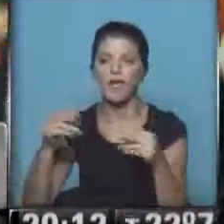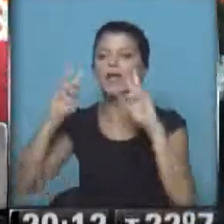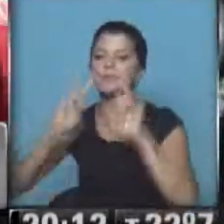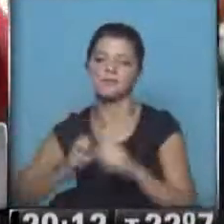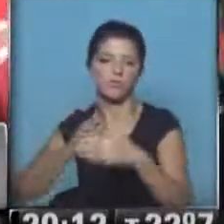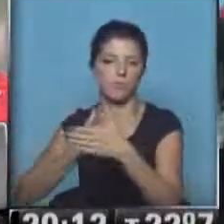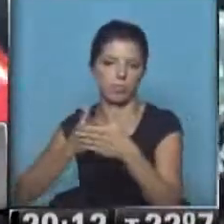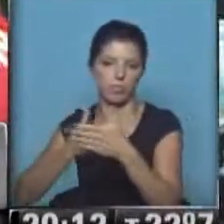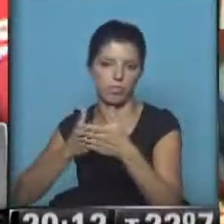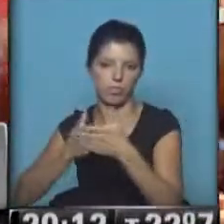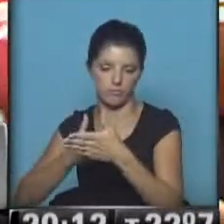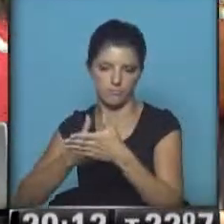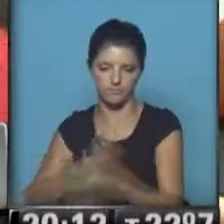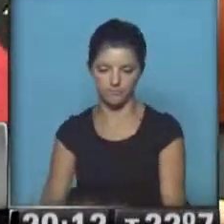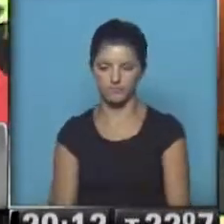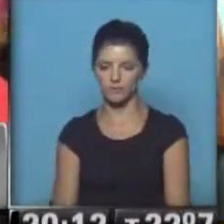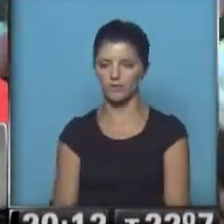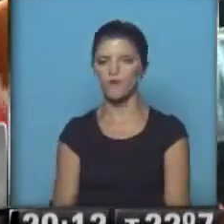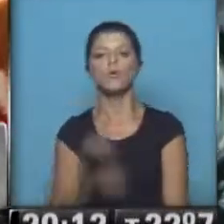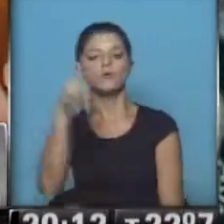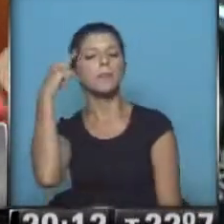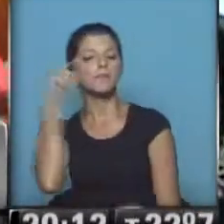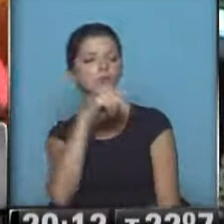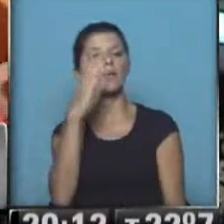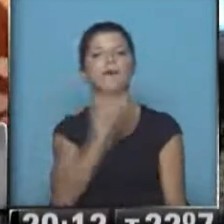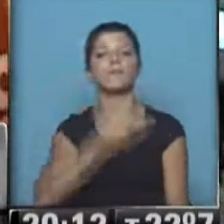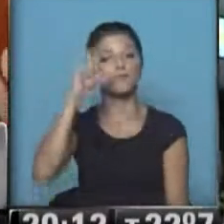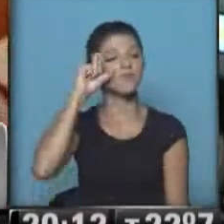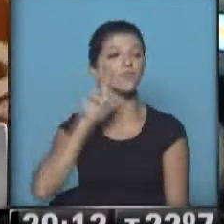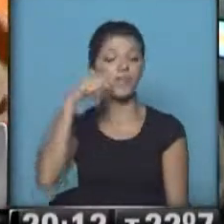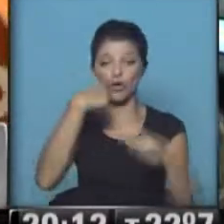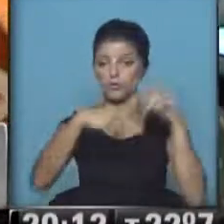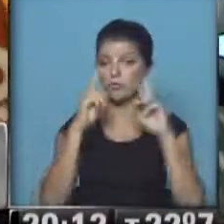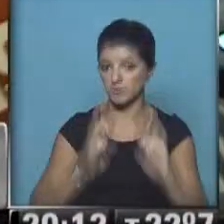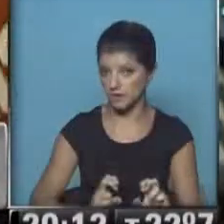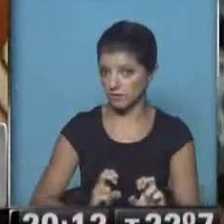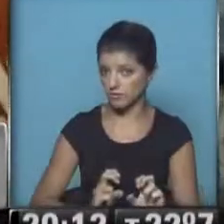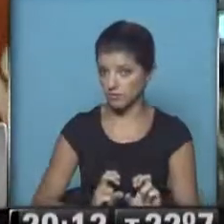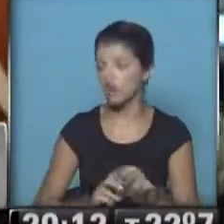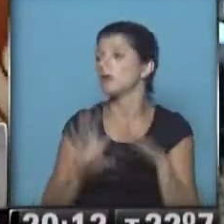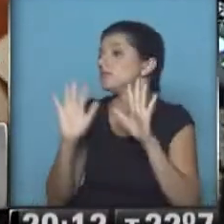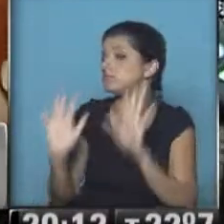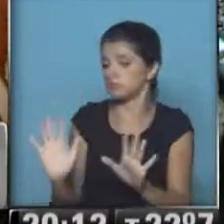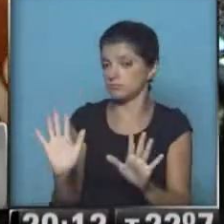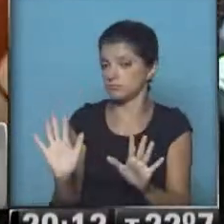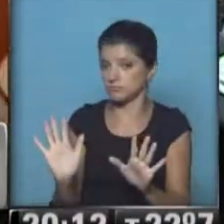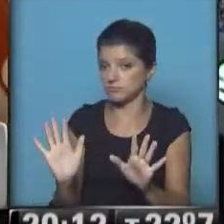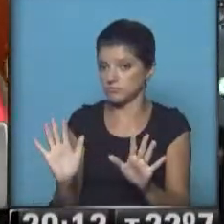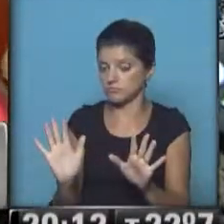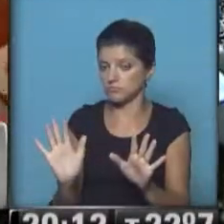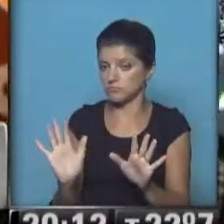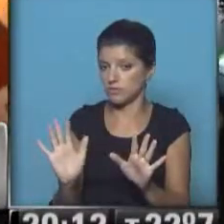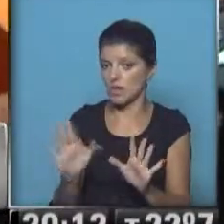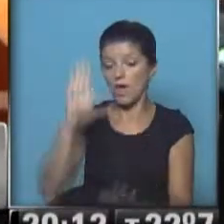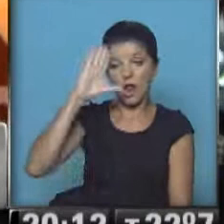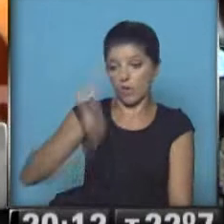investigación de la verdad. ¿Cómo tomó la ratificación de Fein en la investigación? Bueno, pero es que la resolución de la